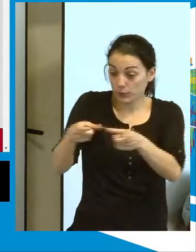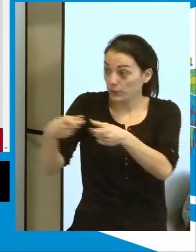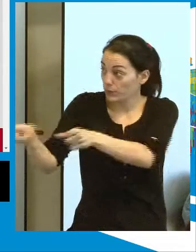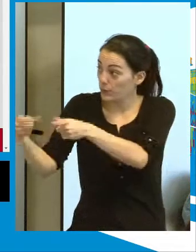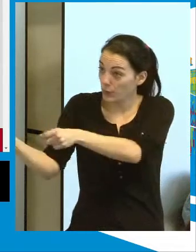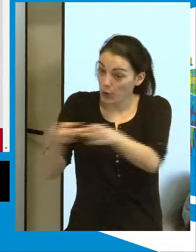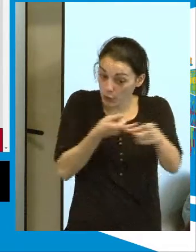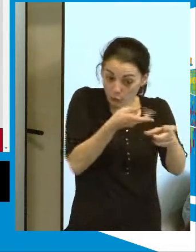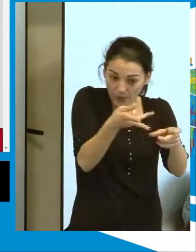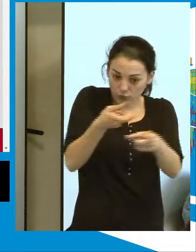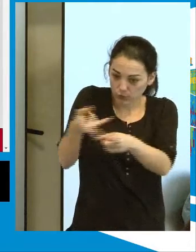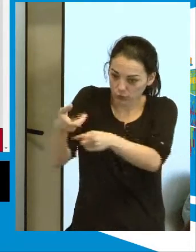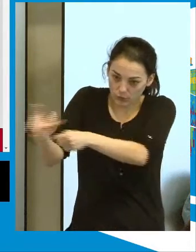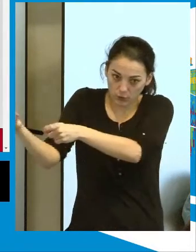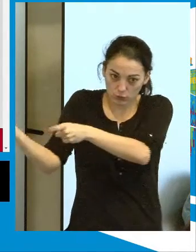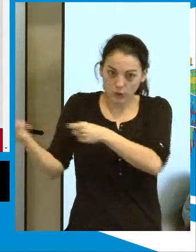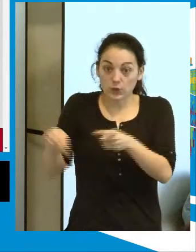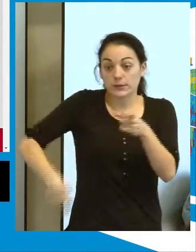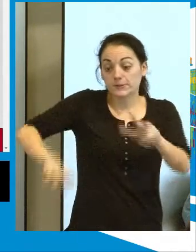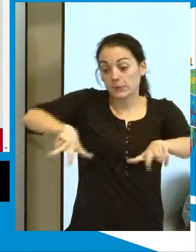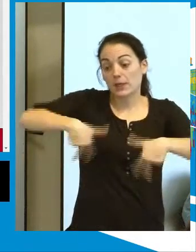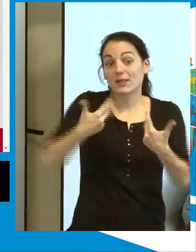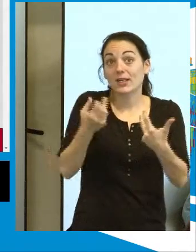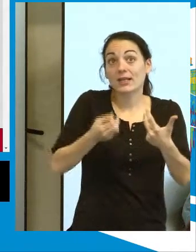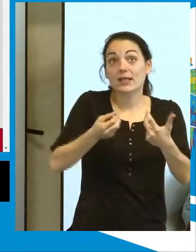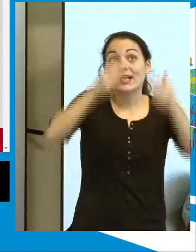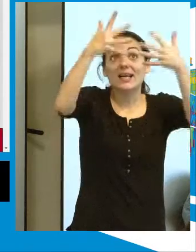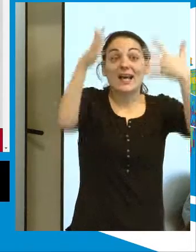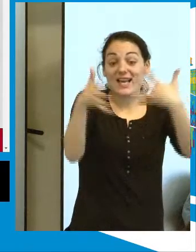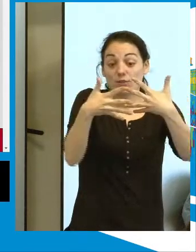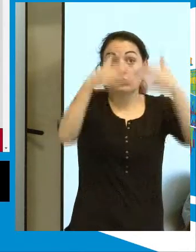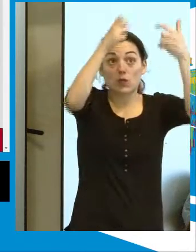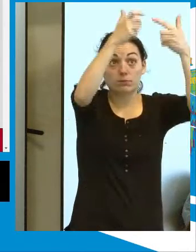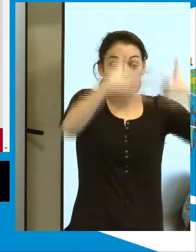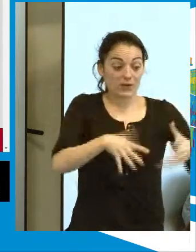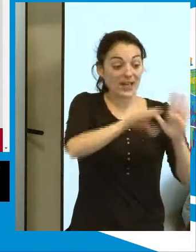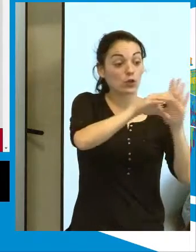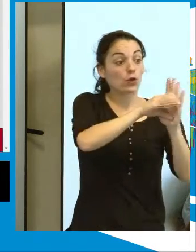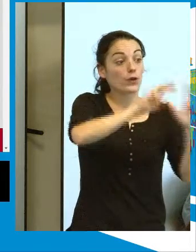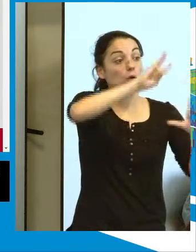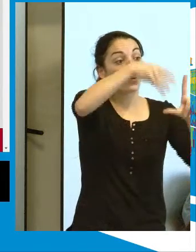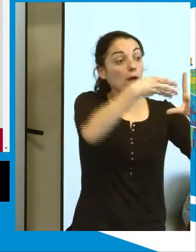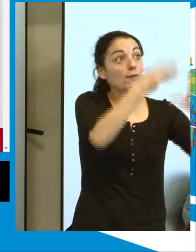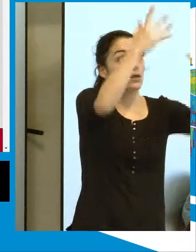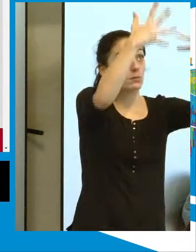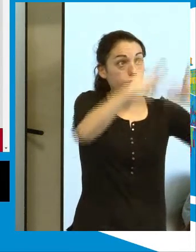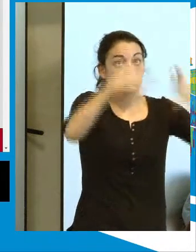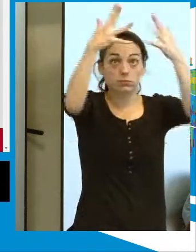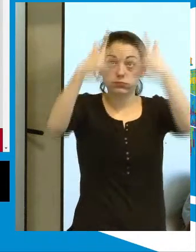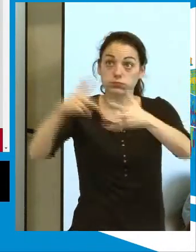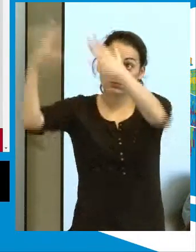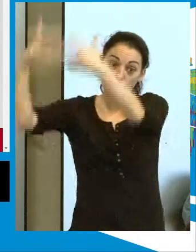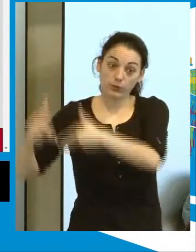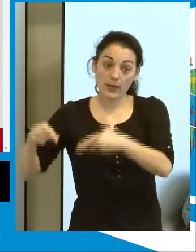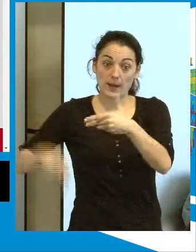balizas numéricas que lo que nos permite es estructurar, digamos, todo el código web con toda esta parte semántica, este motor que